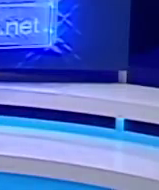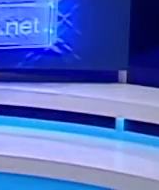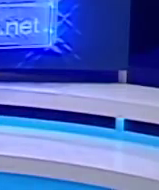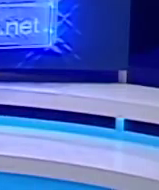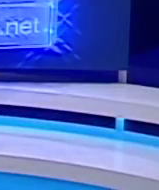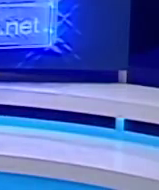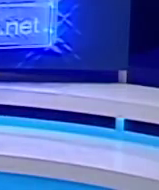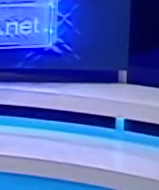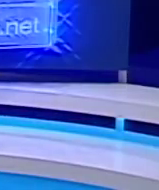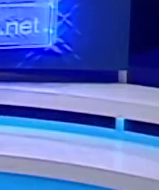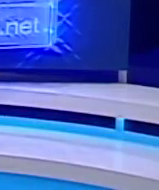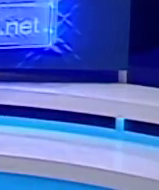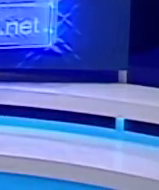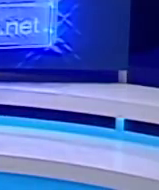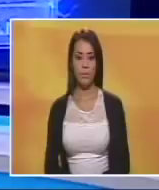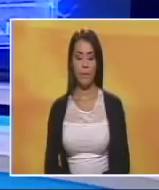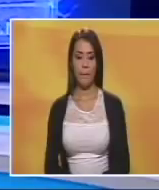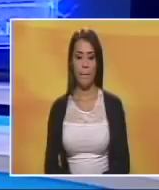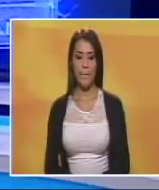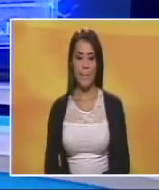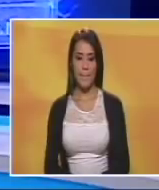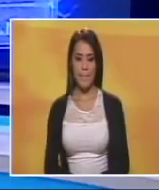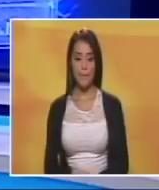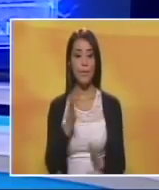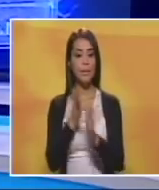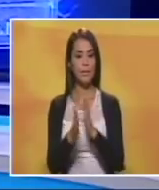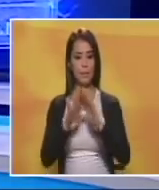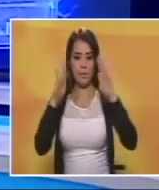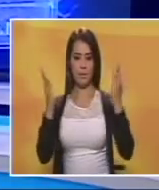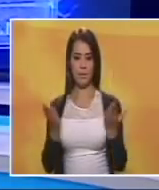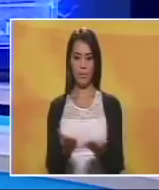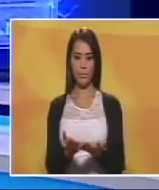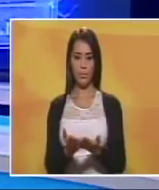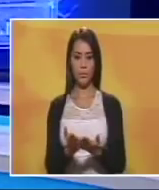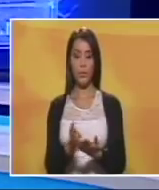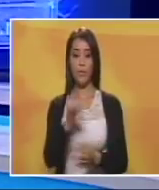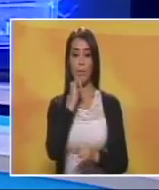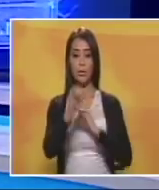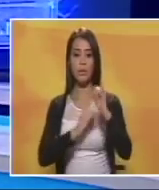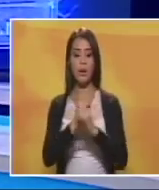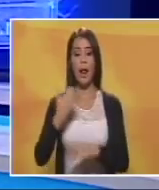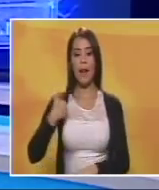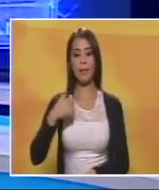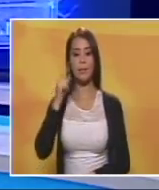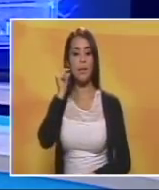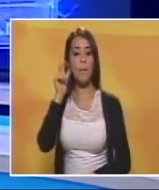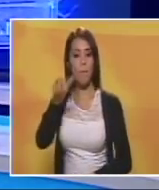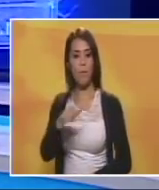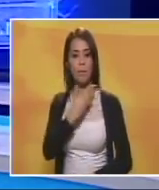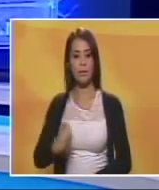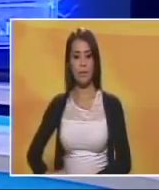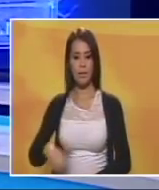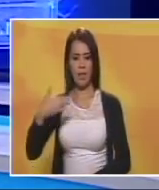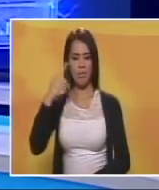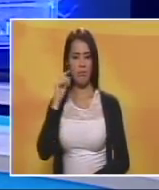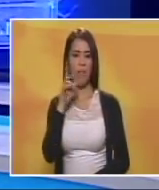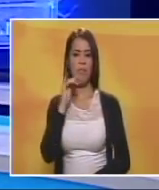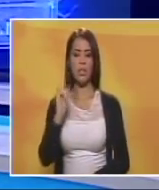Iniciamos el recorrido por las notas internacionales en lo que pasa en el mundo y lo hacemos en Argentina. La expresidenta Cristina Fernández denunció